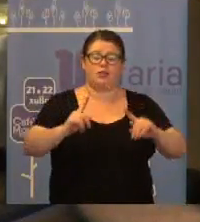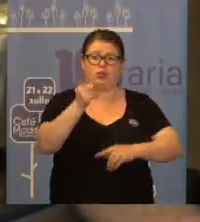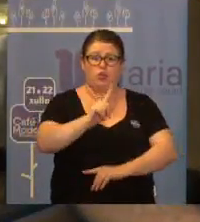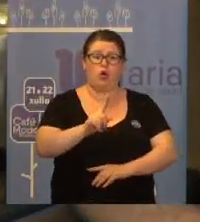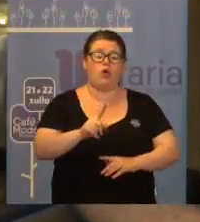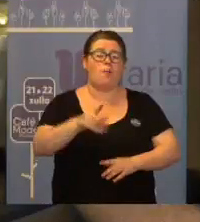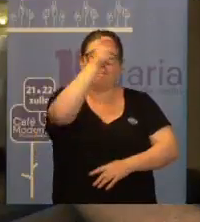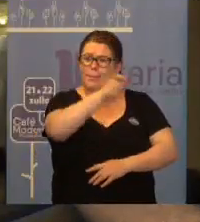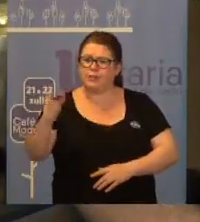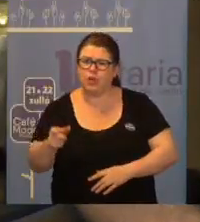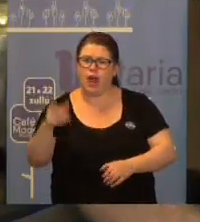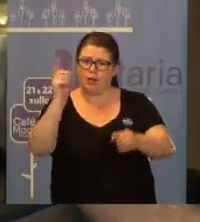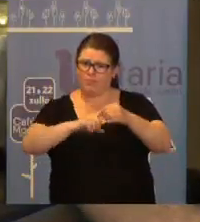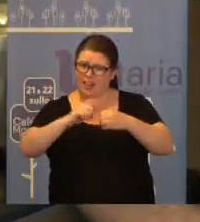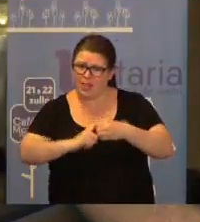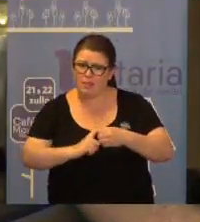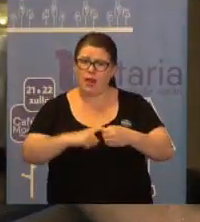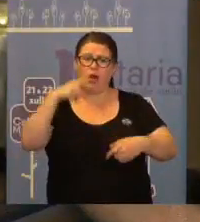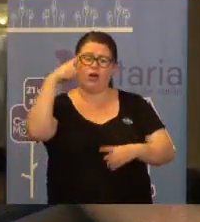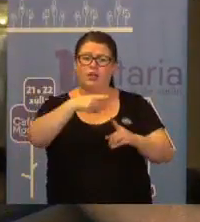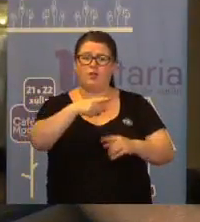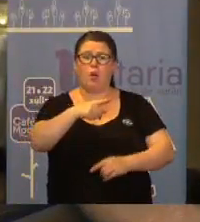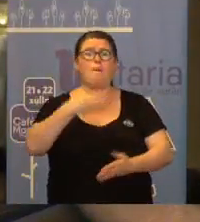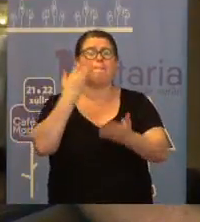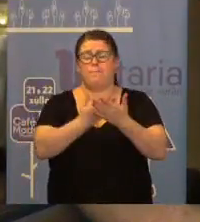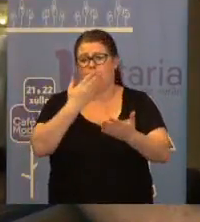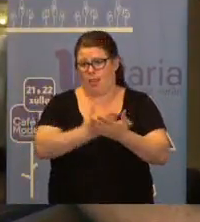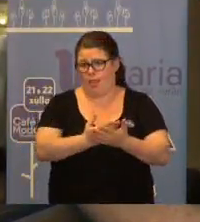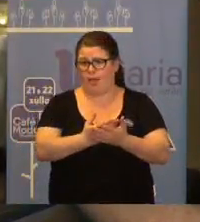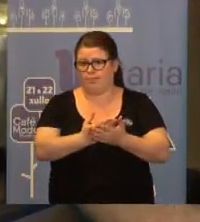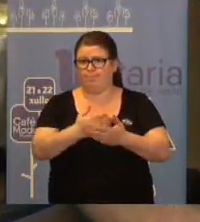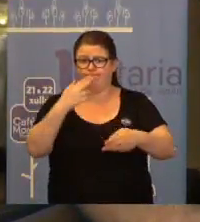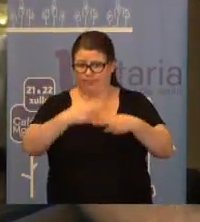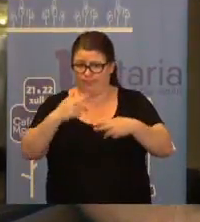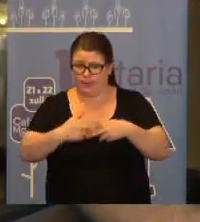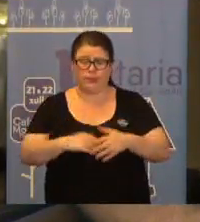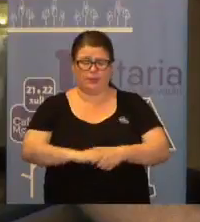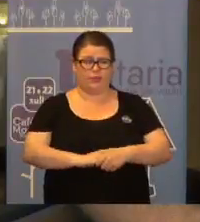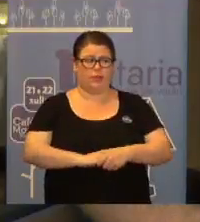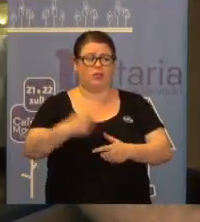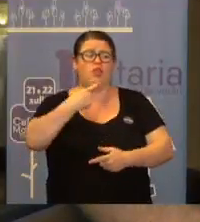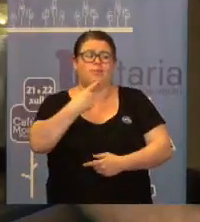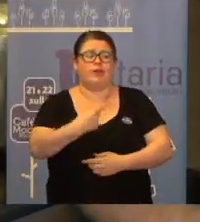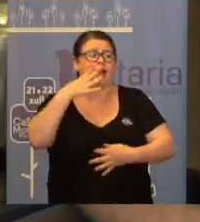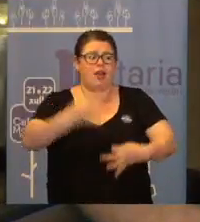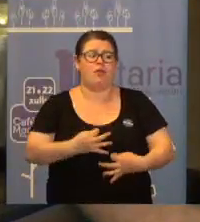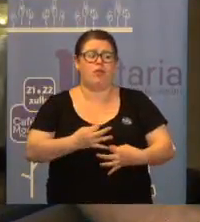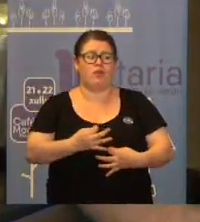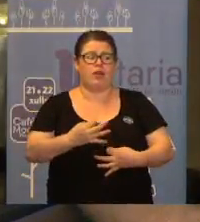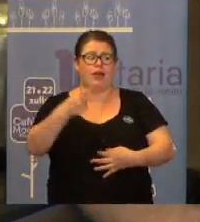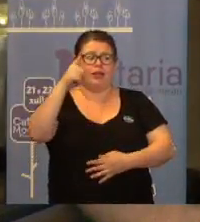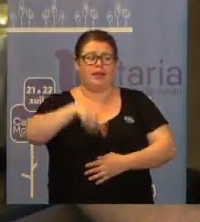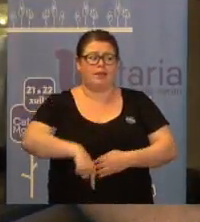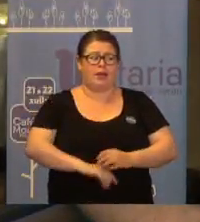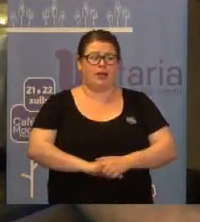xente que toma as plazas para reivindicar unha nova democracia, polo tanto un acto moi proactivo, non? E eu creo que iso tamén ten moito que ver co